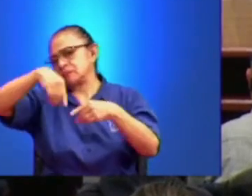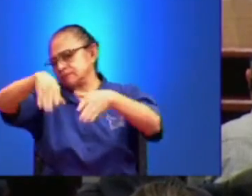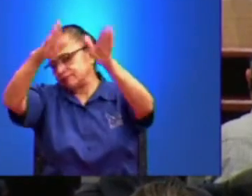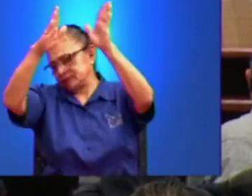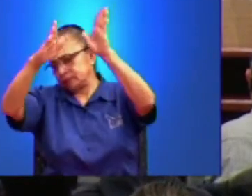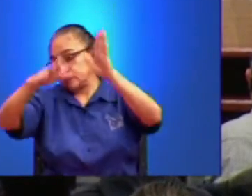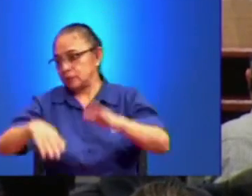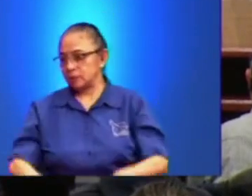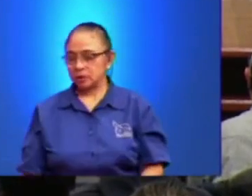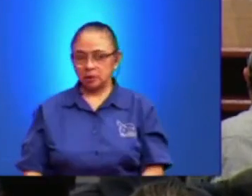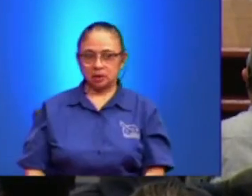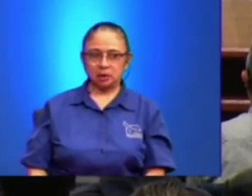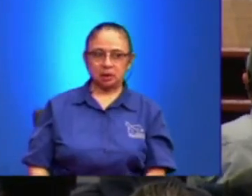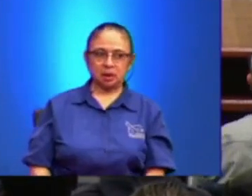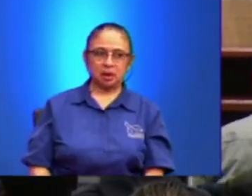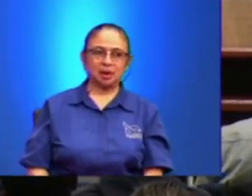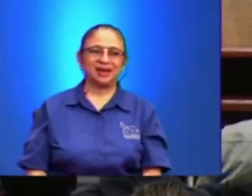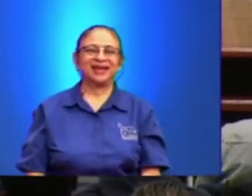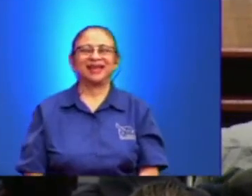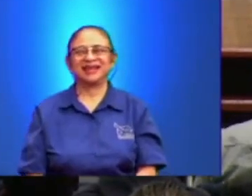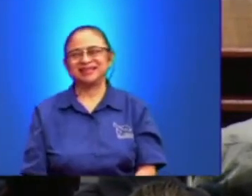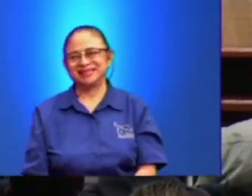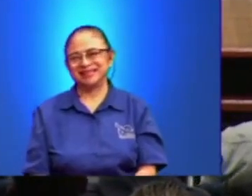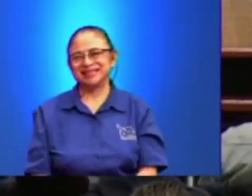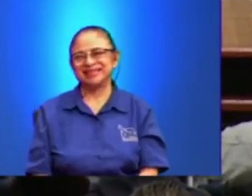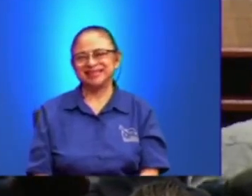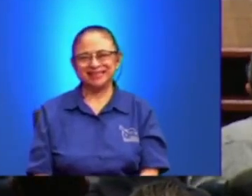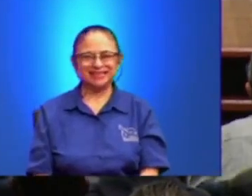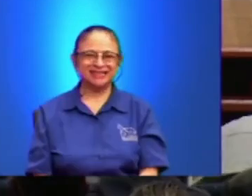pero por qué no pasa este a los ángeles